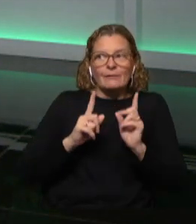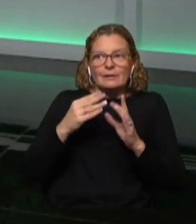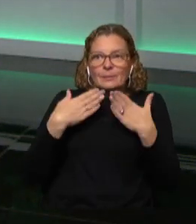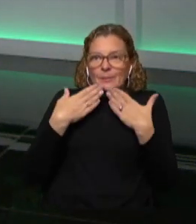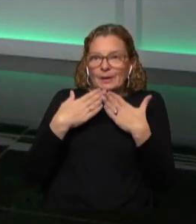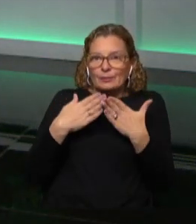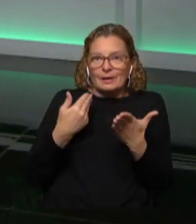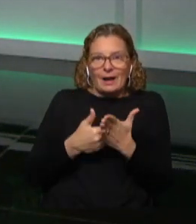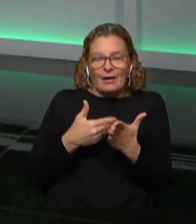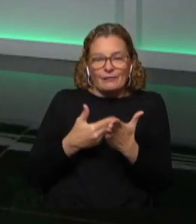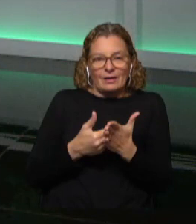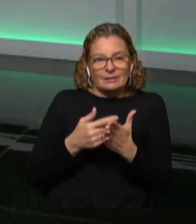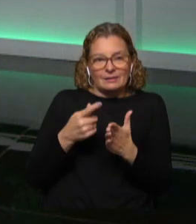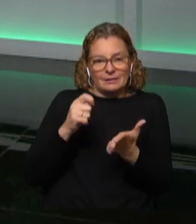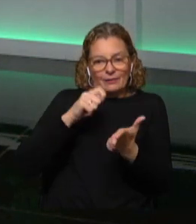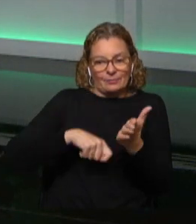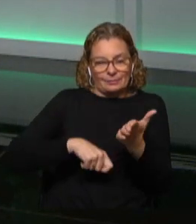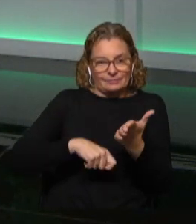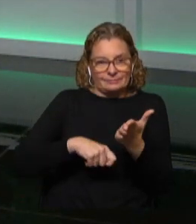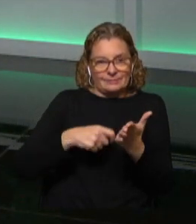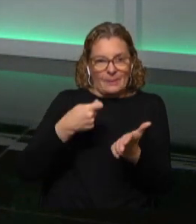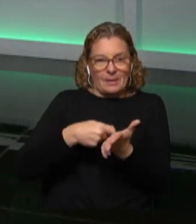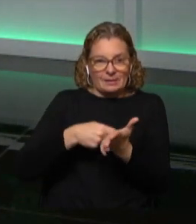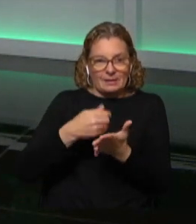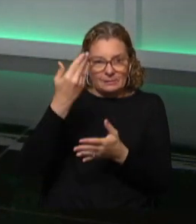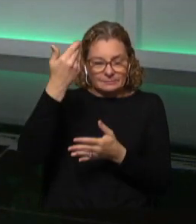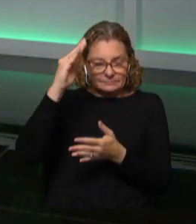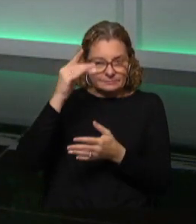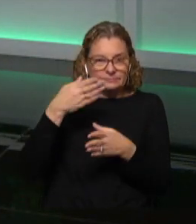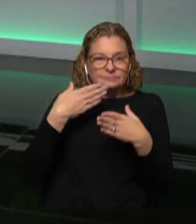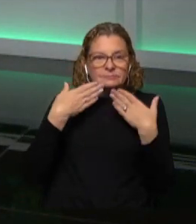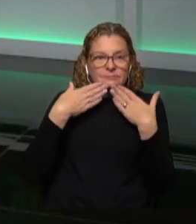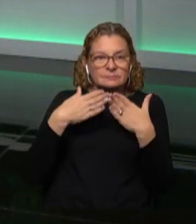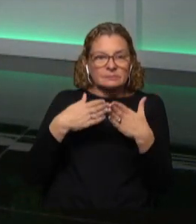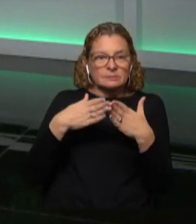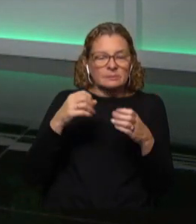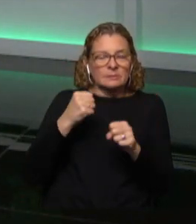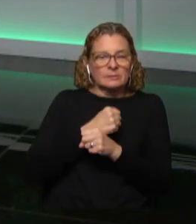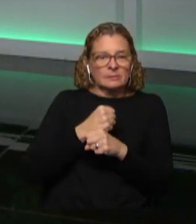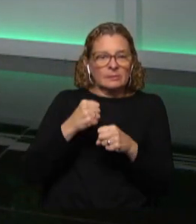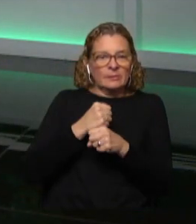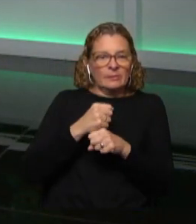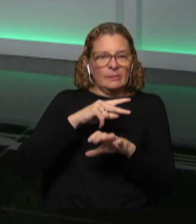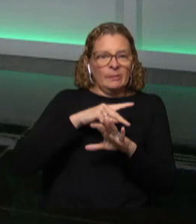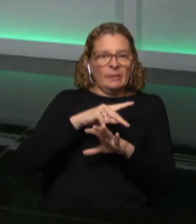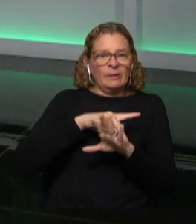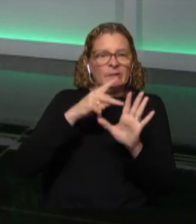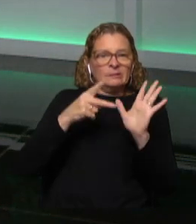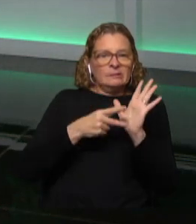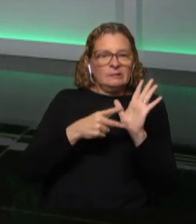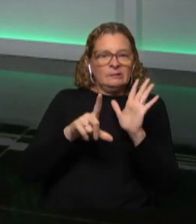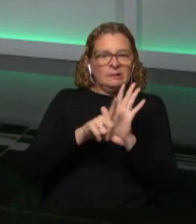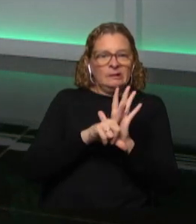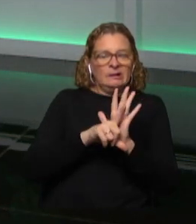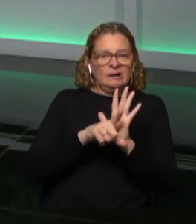la insuficiencia de estas sanciones económicas, las autoridades, bueno, apelan a que se apruebe este tipo de proyecto de